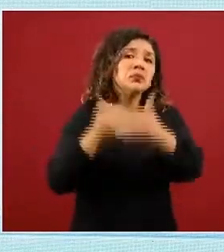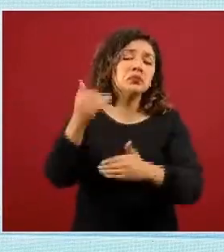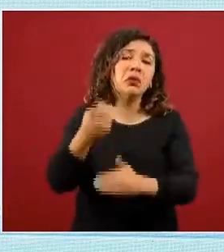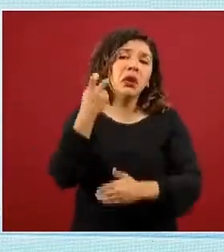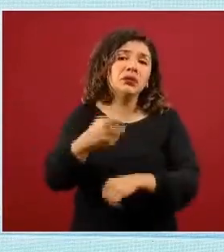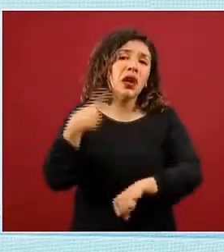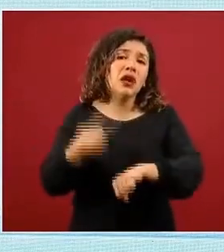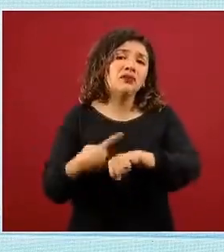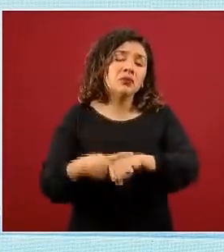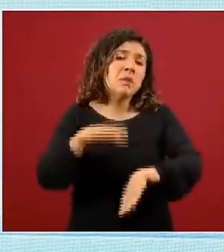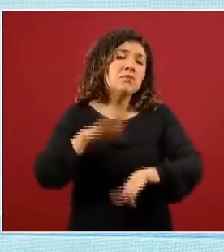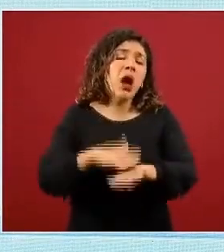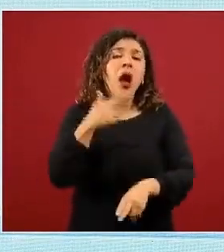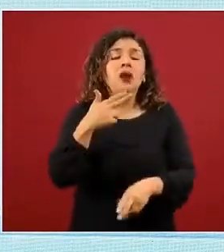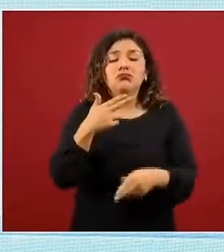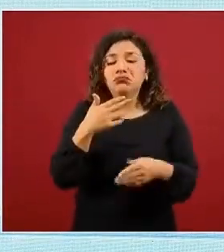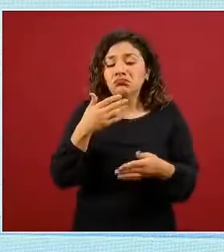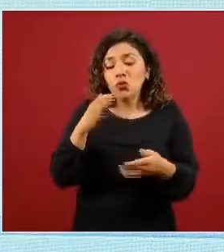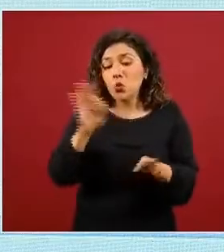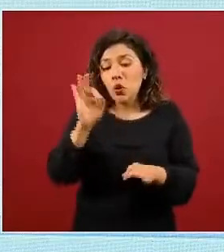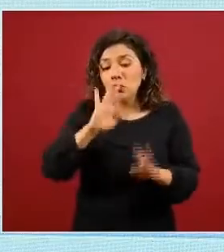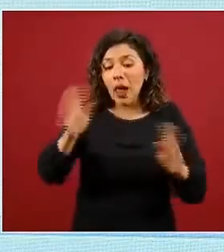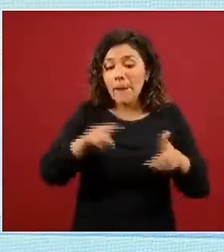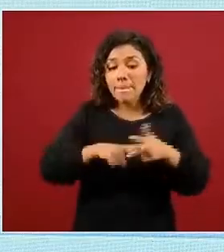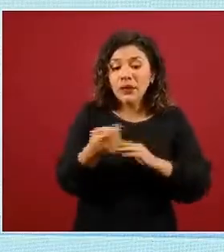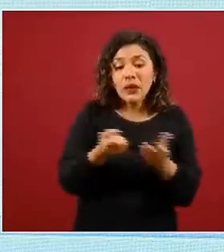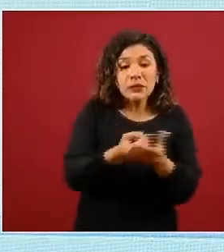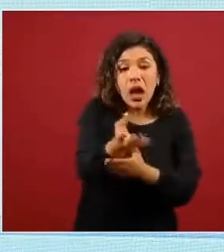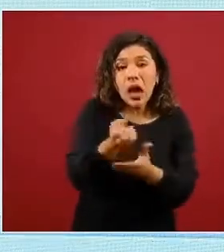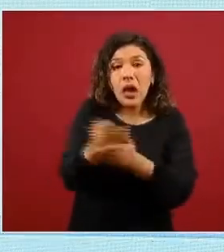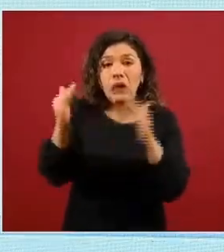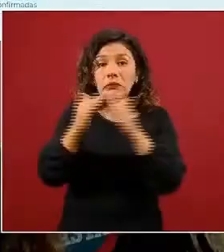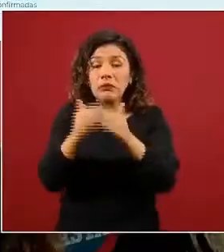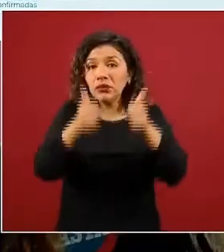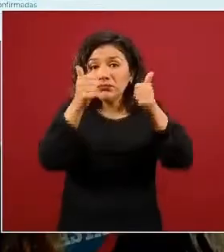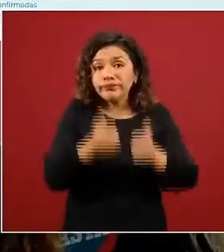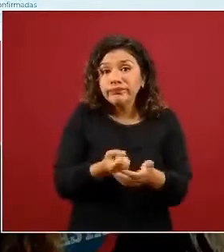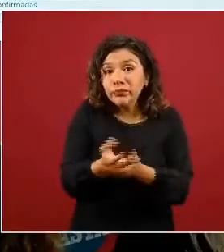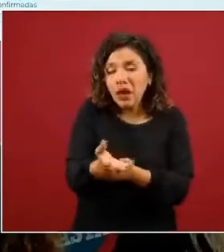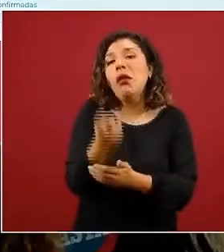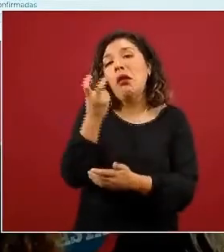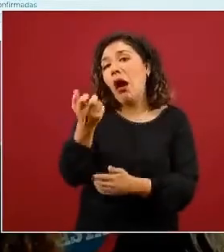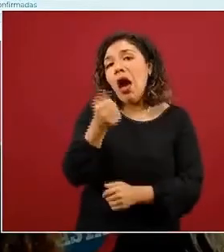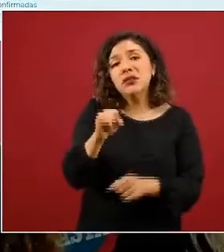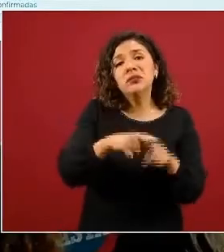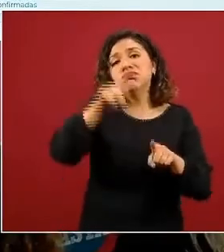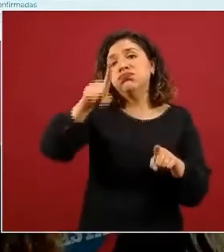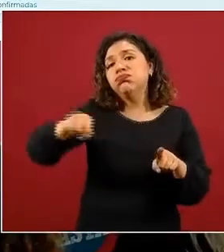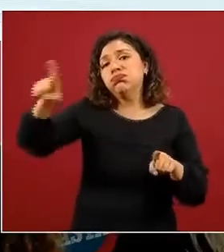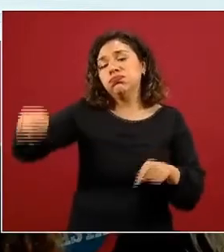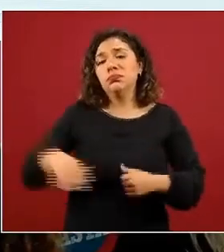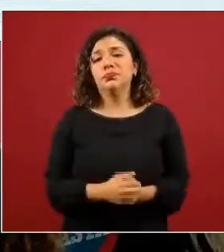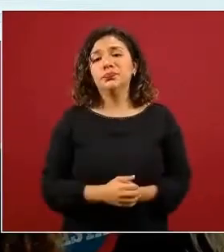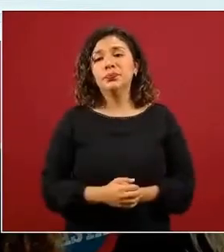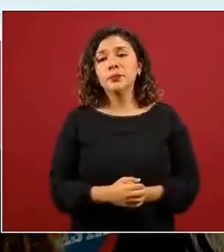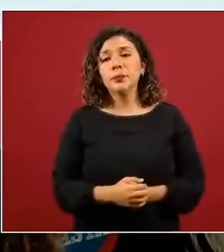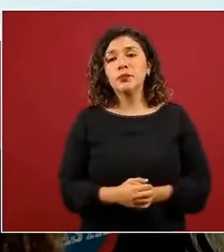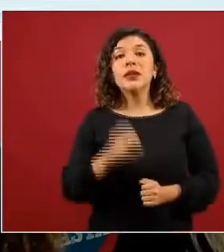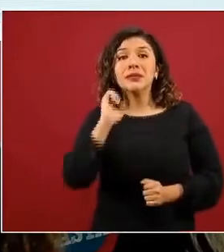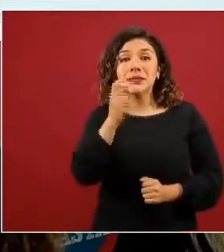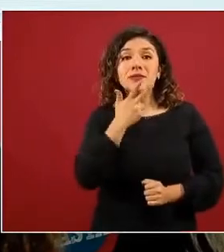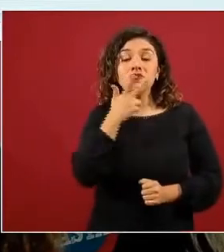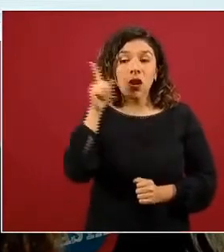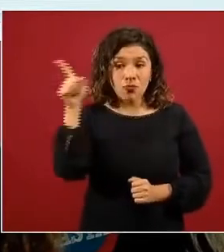la epidemia durante el desconfinamiento. Así. Vamos a ver la siguiente, que incorpora, bueno, en